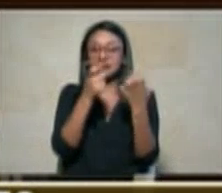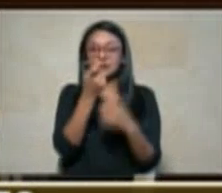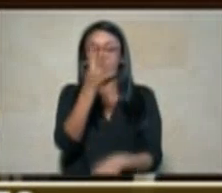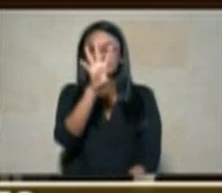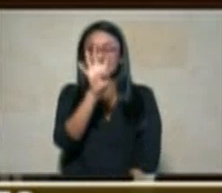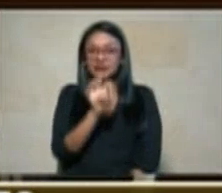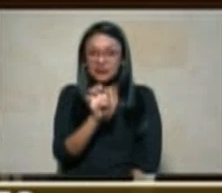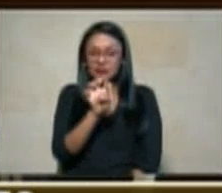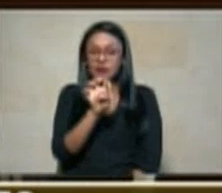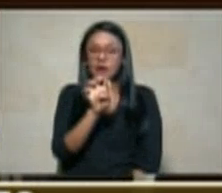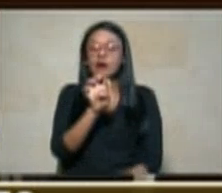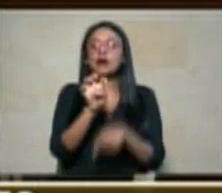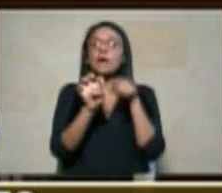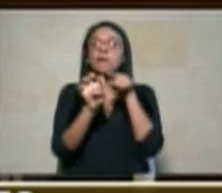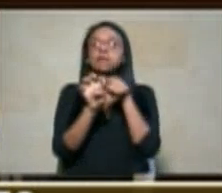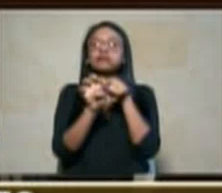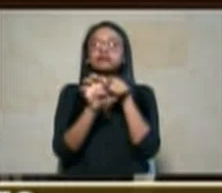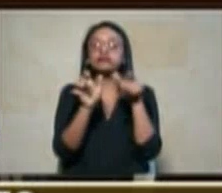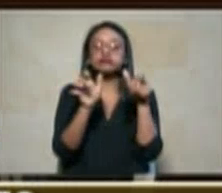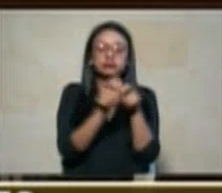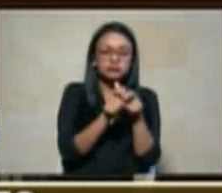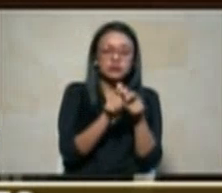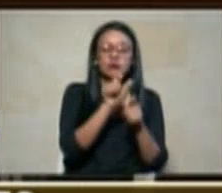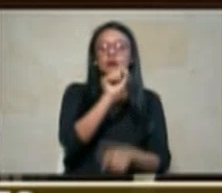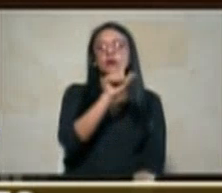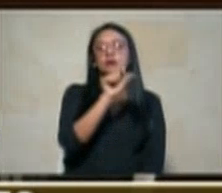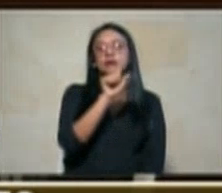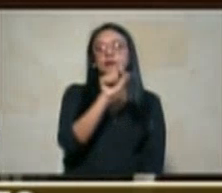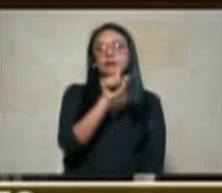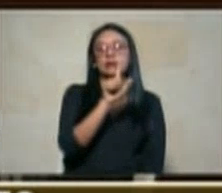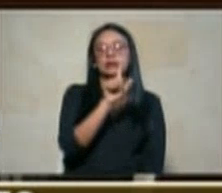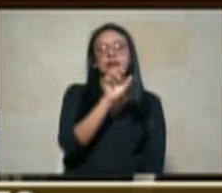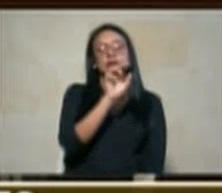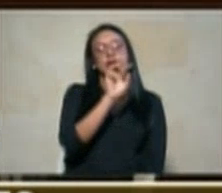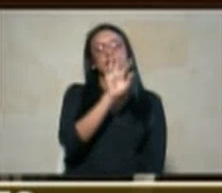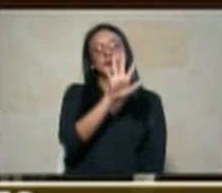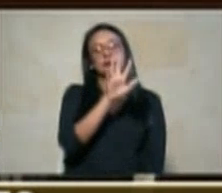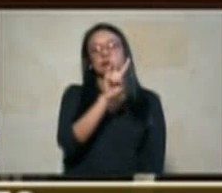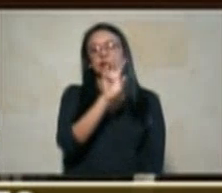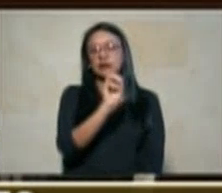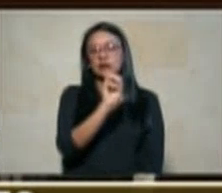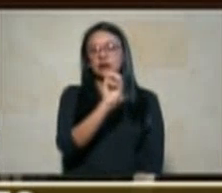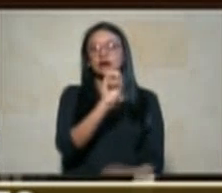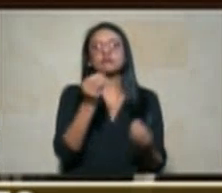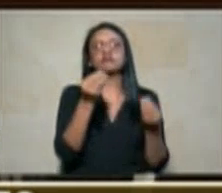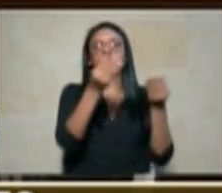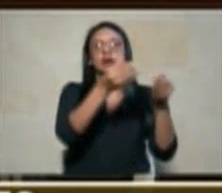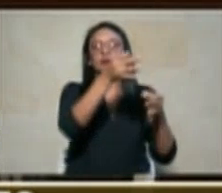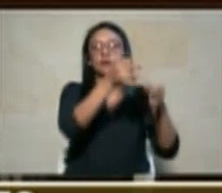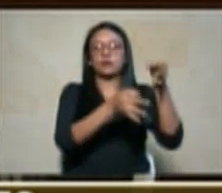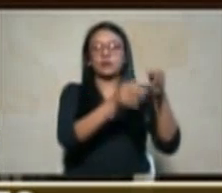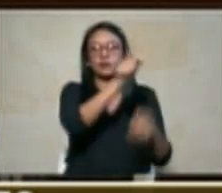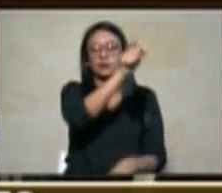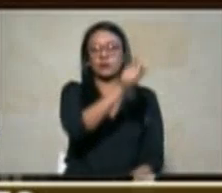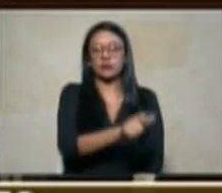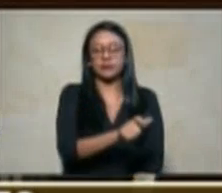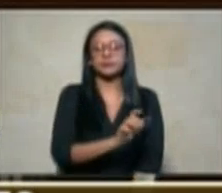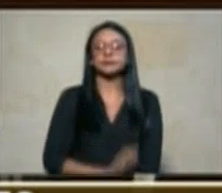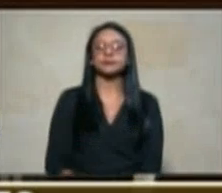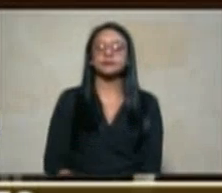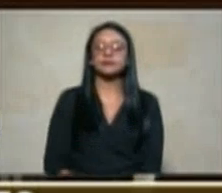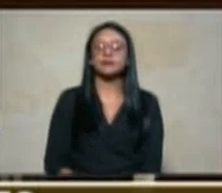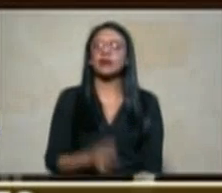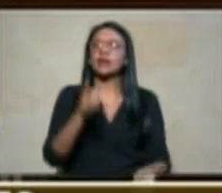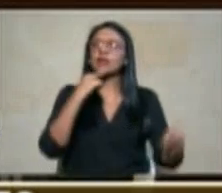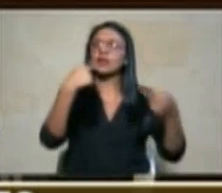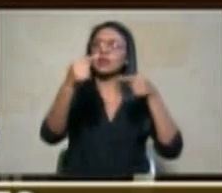11.830 han llegado ante los jueces. En gracia de discusión aceptemos que